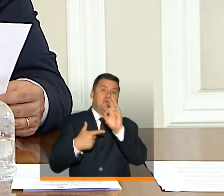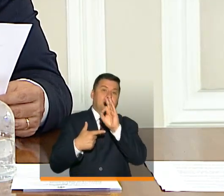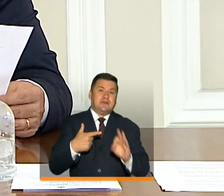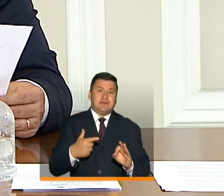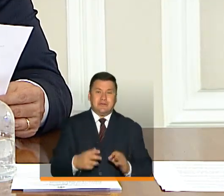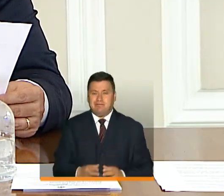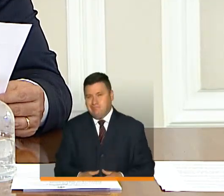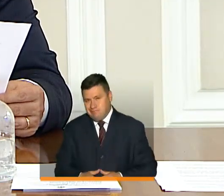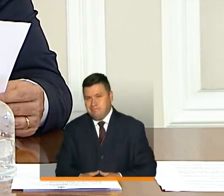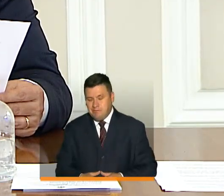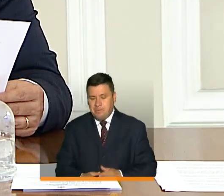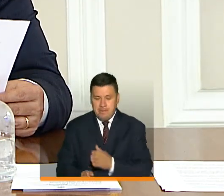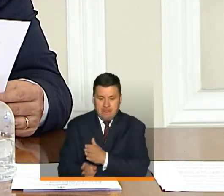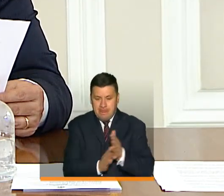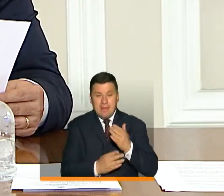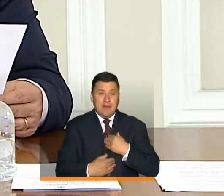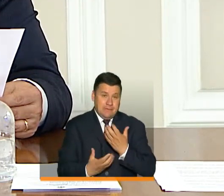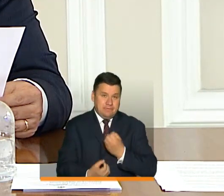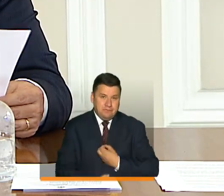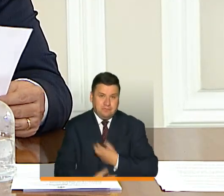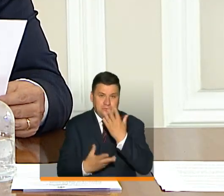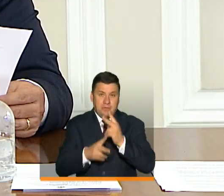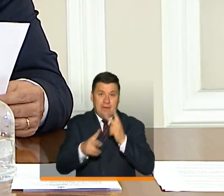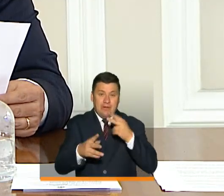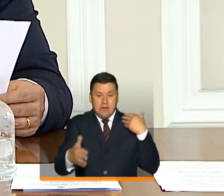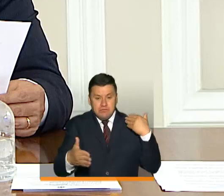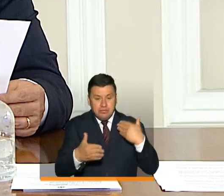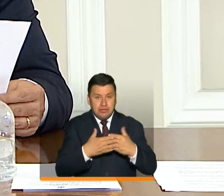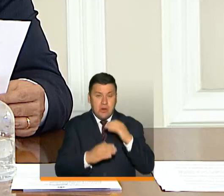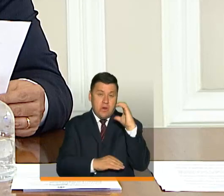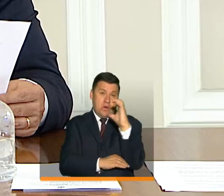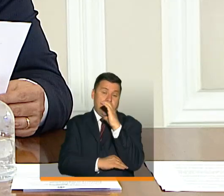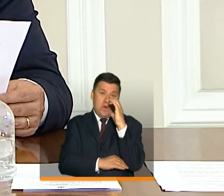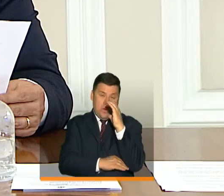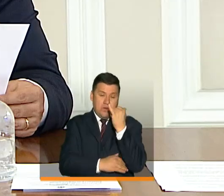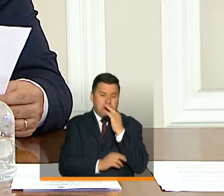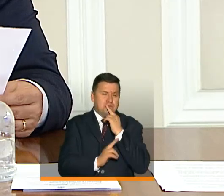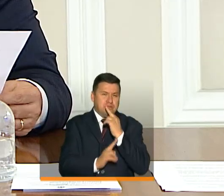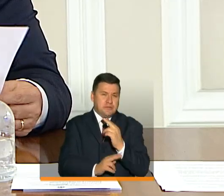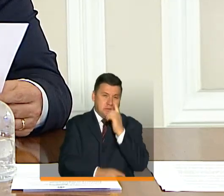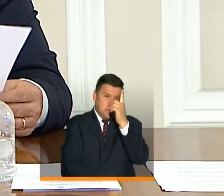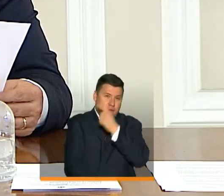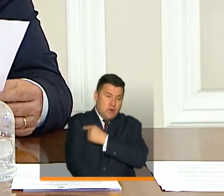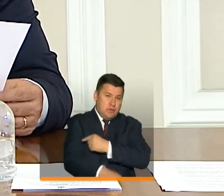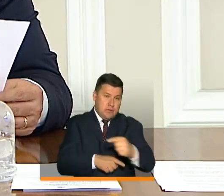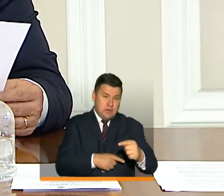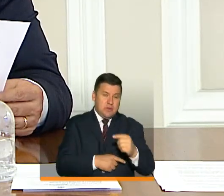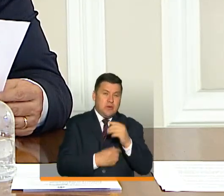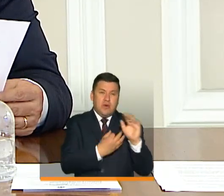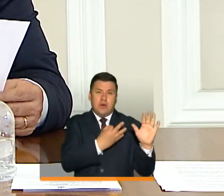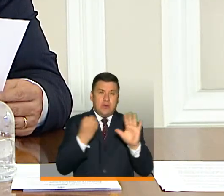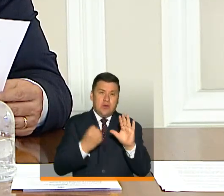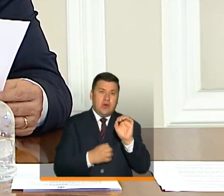24.8%. Quiero también expresar que a la fecha el país ha realizado